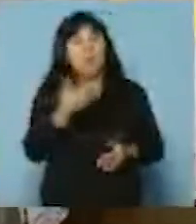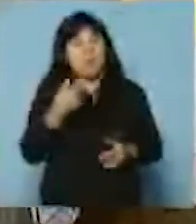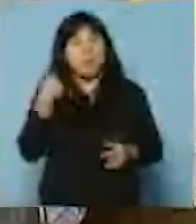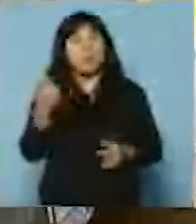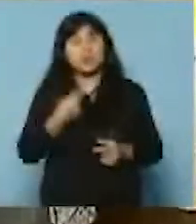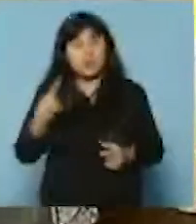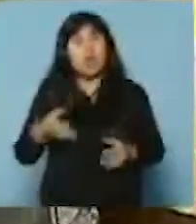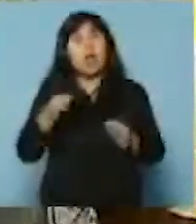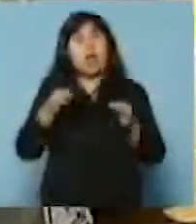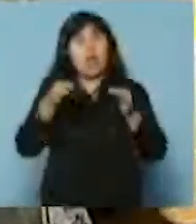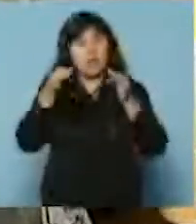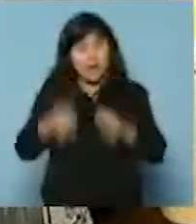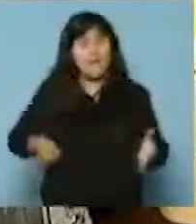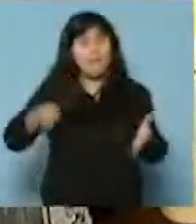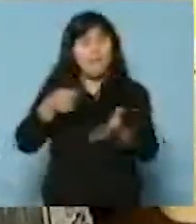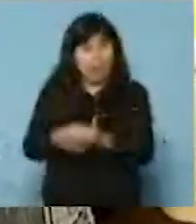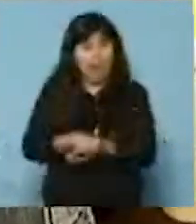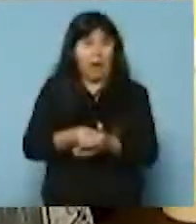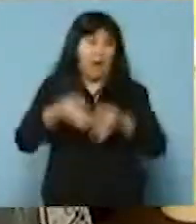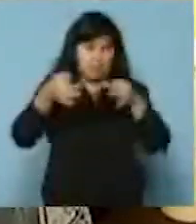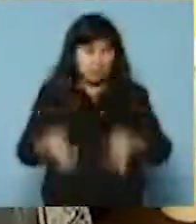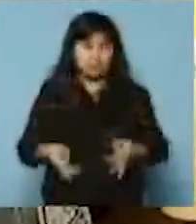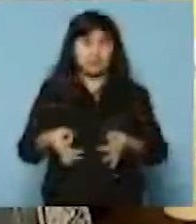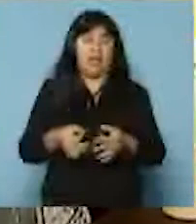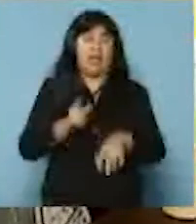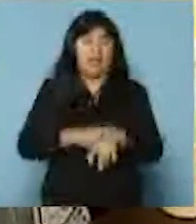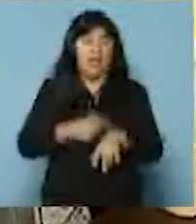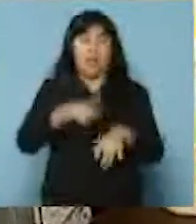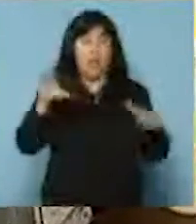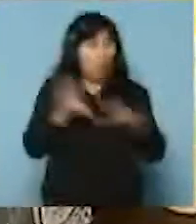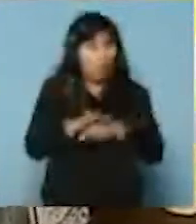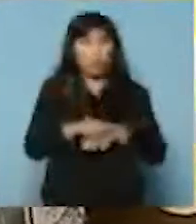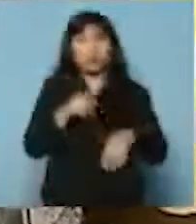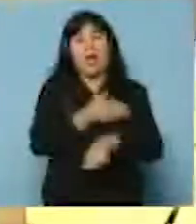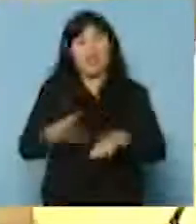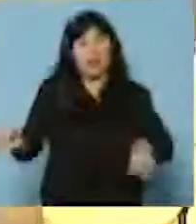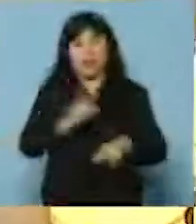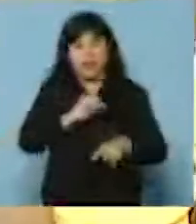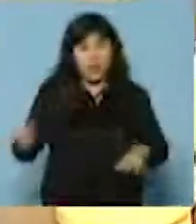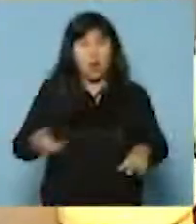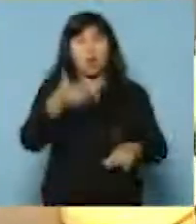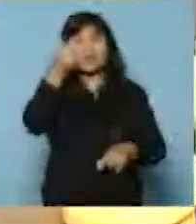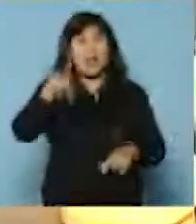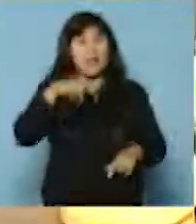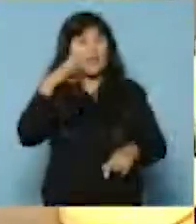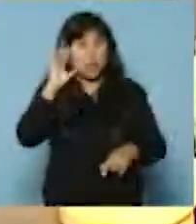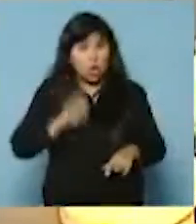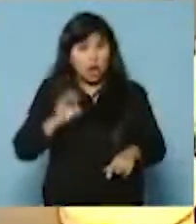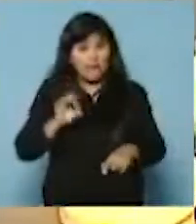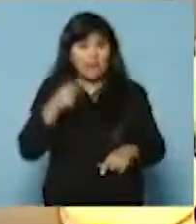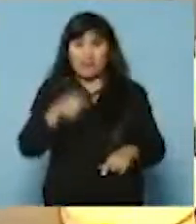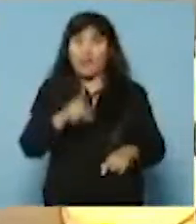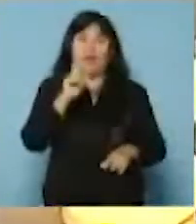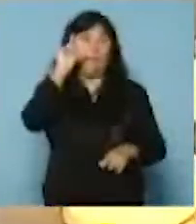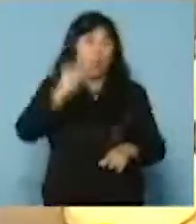monto de seis pesos con noventa es nada como hacen con los proveedores y ustedes muy bien espera si lo tenemos